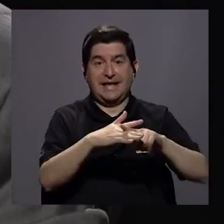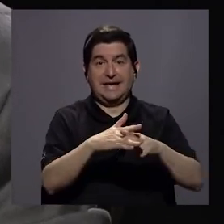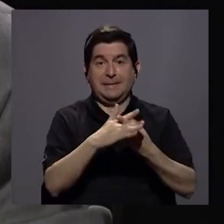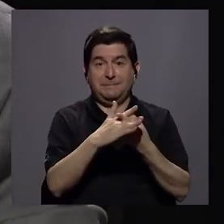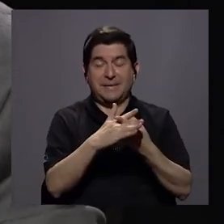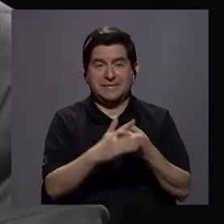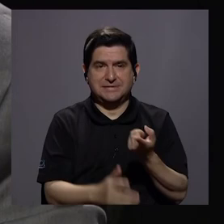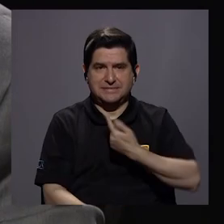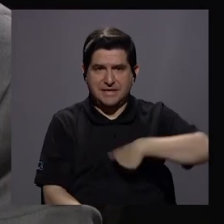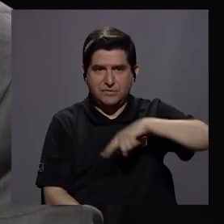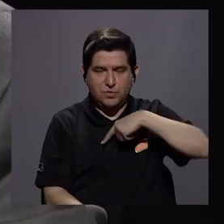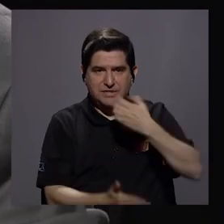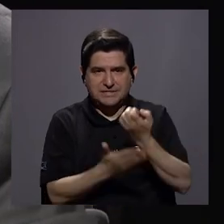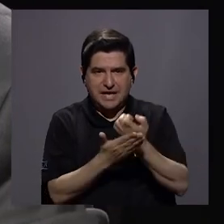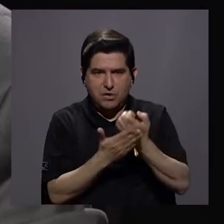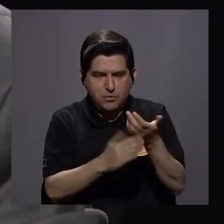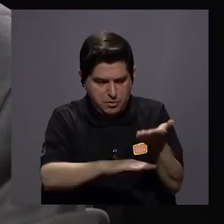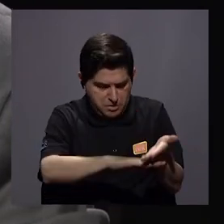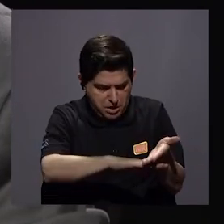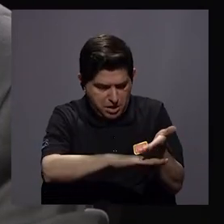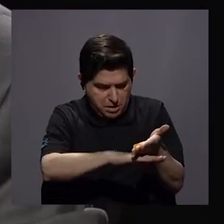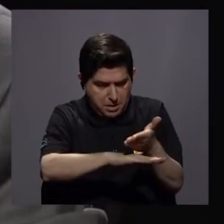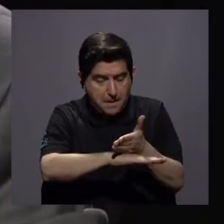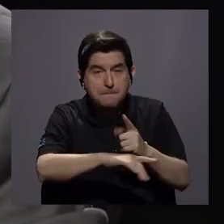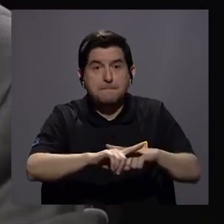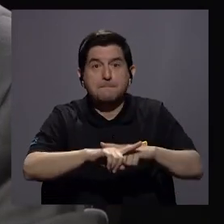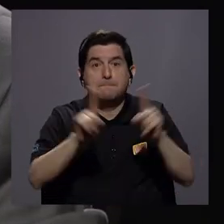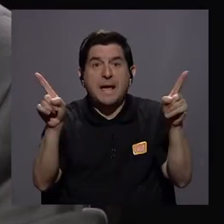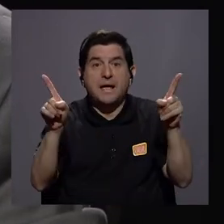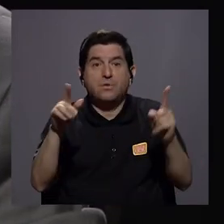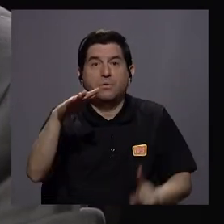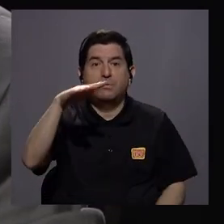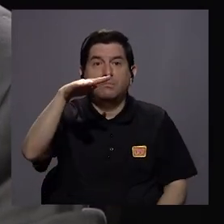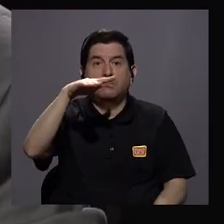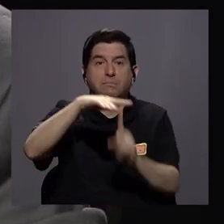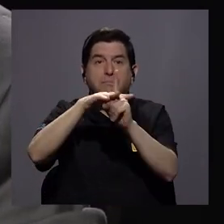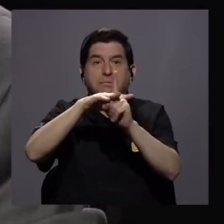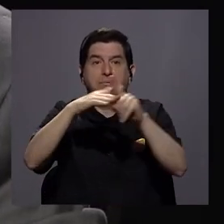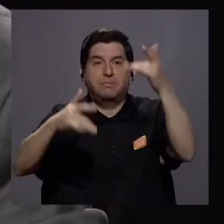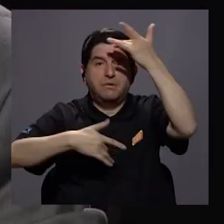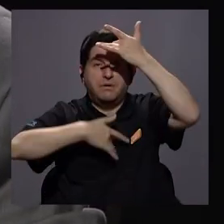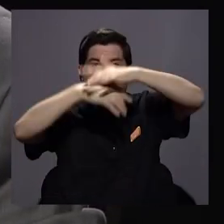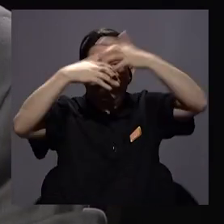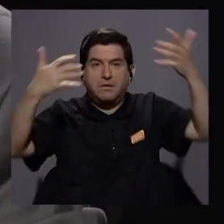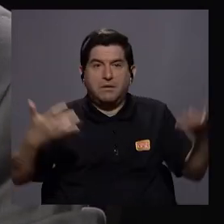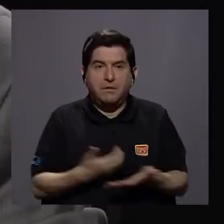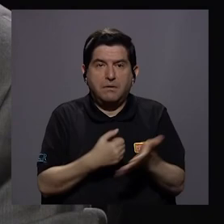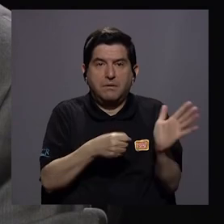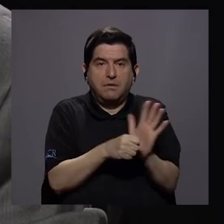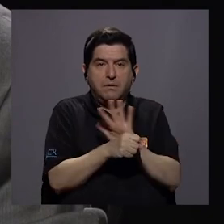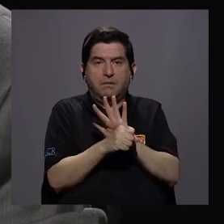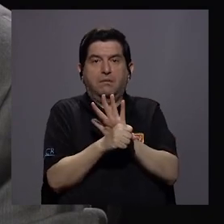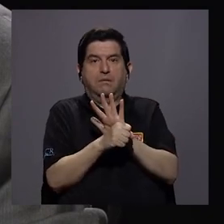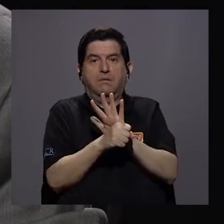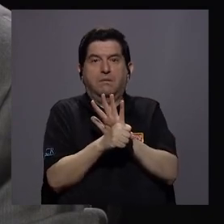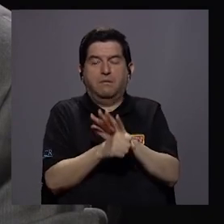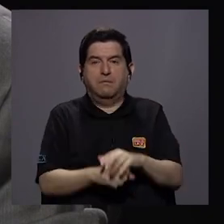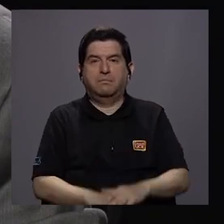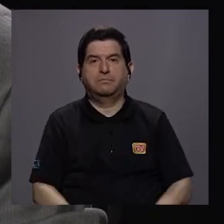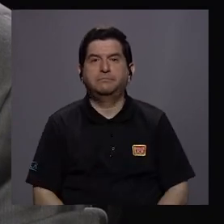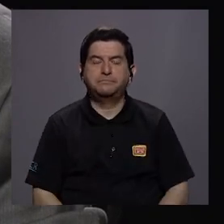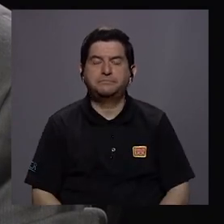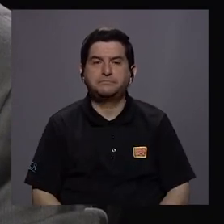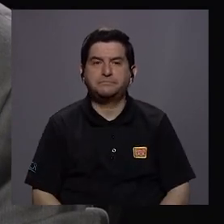ya, la economía empieza a recuperarse, pero nos cae la pandemia, el